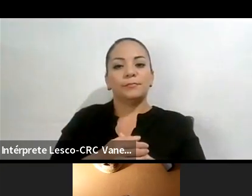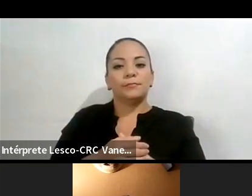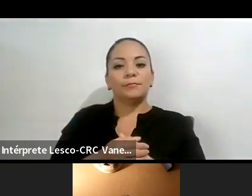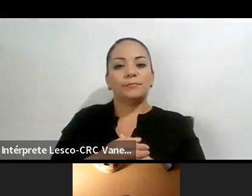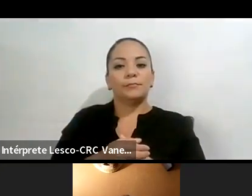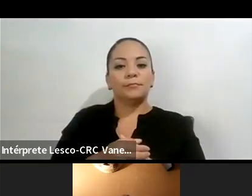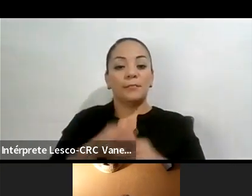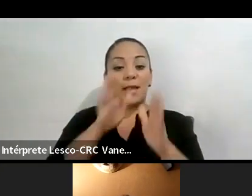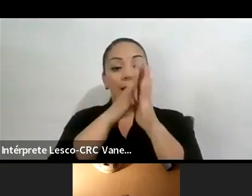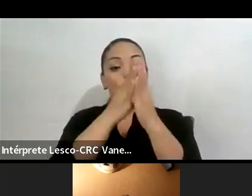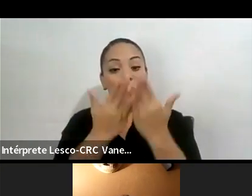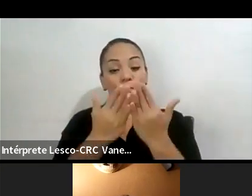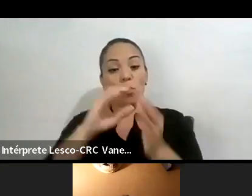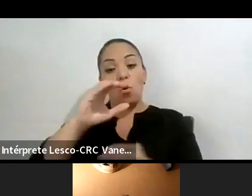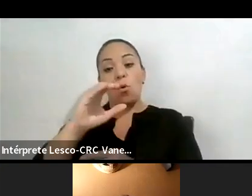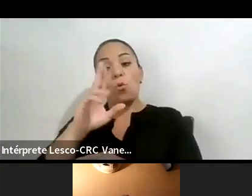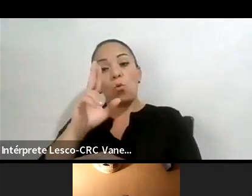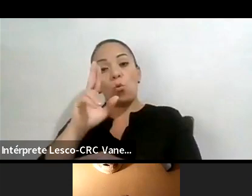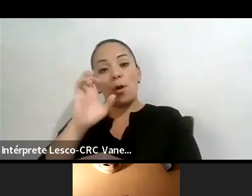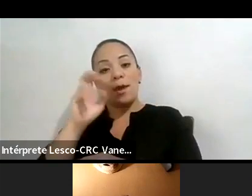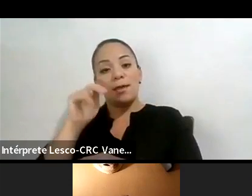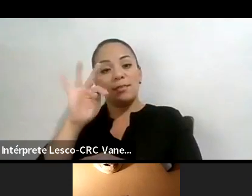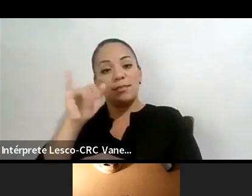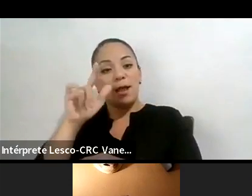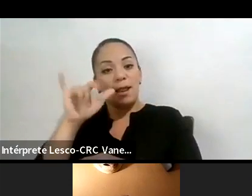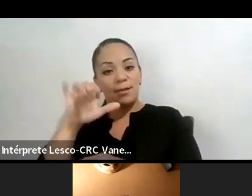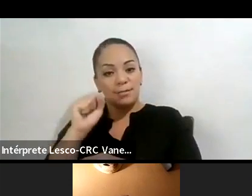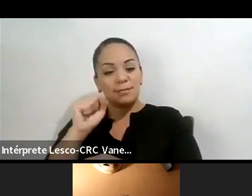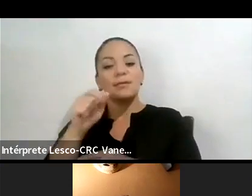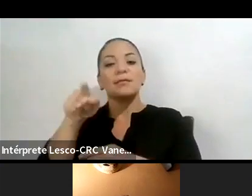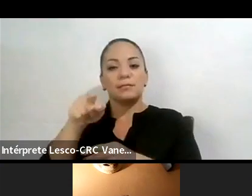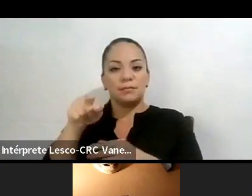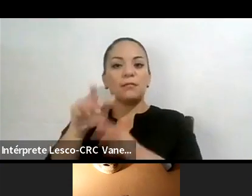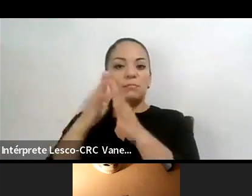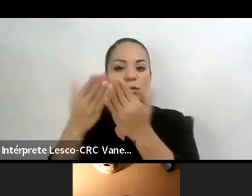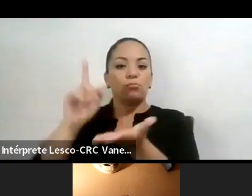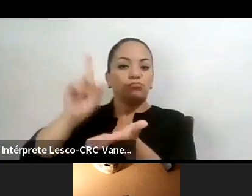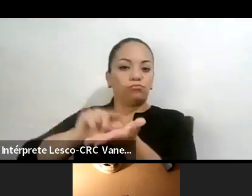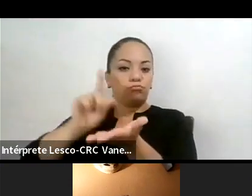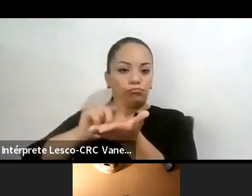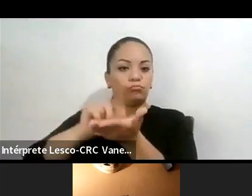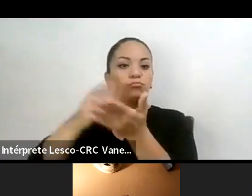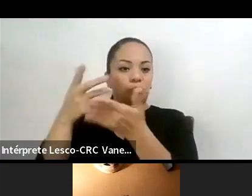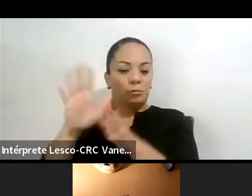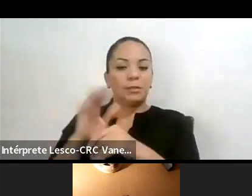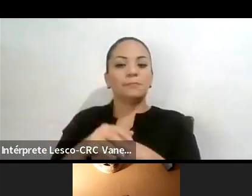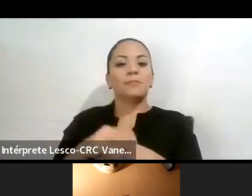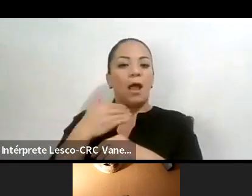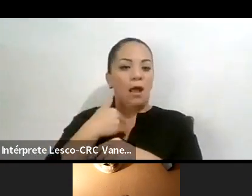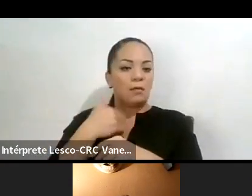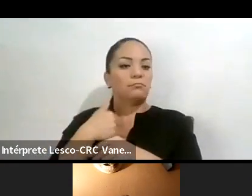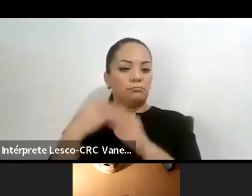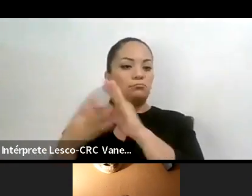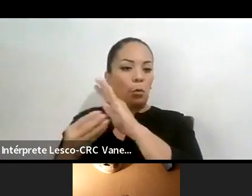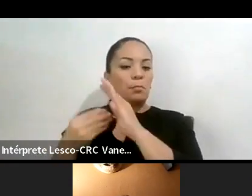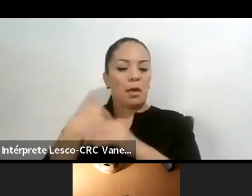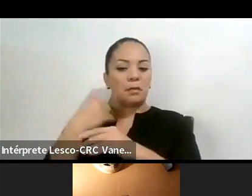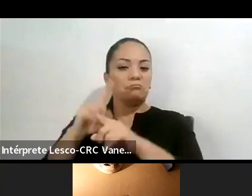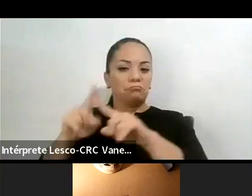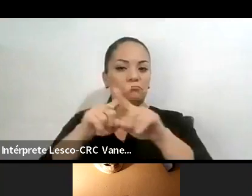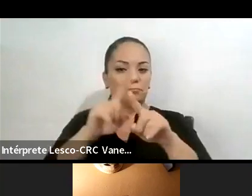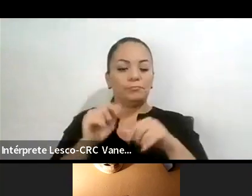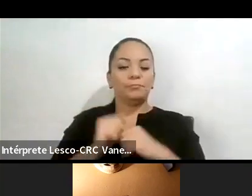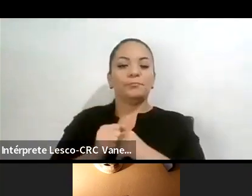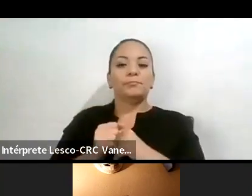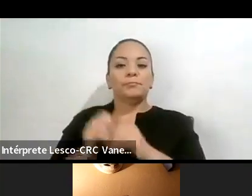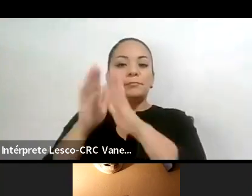Cuéntales es un libro que fue impreso, 50 copias de ese libro. Y las copias de ese